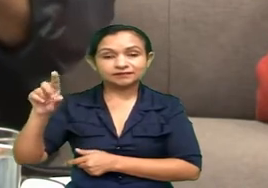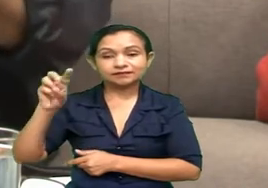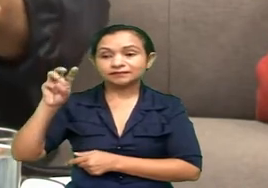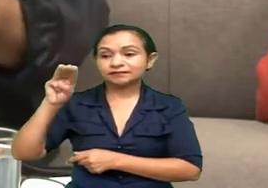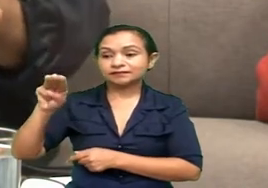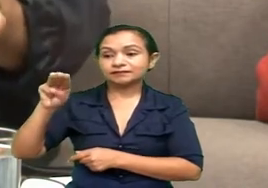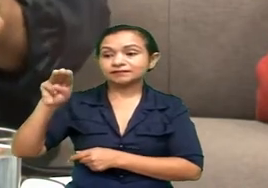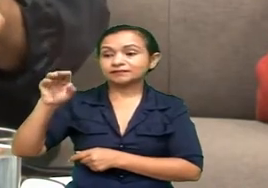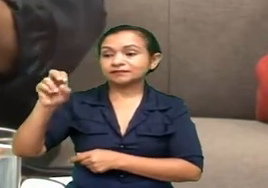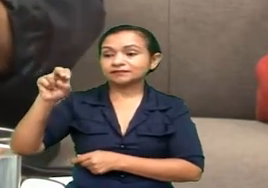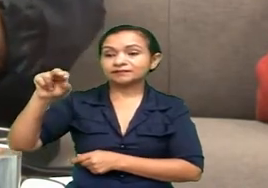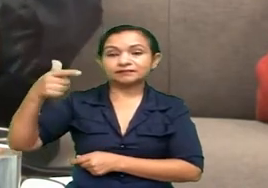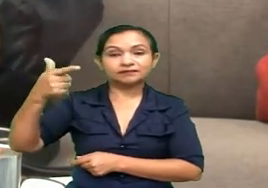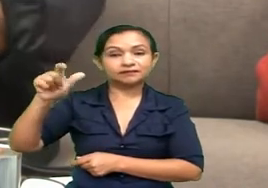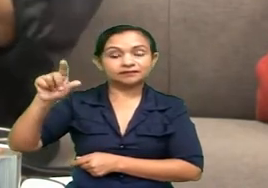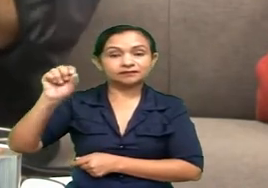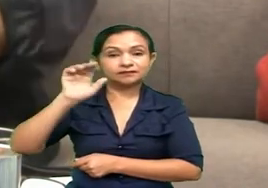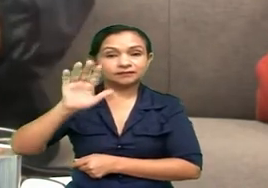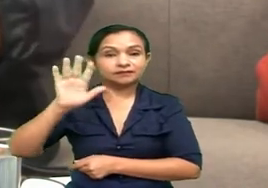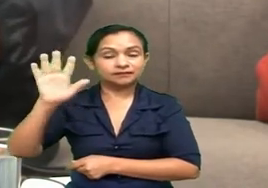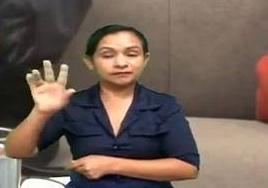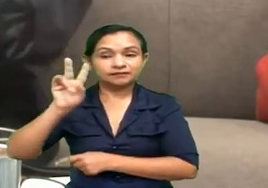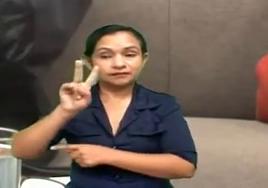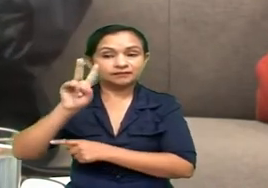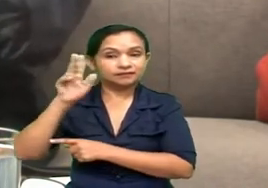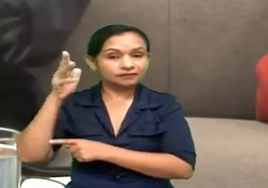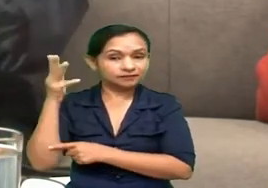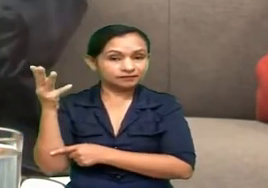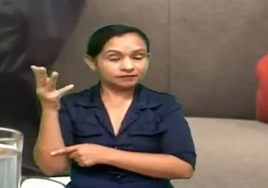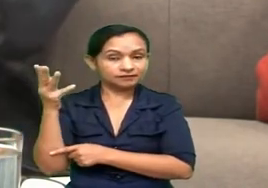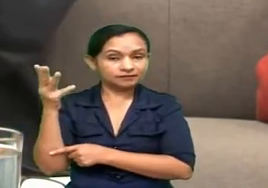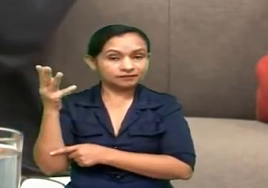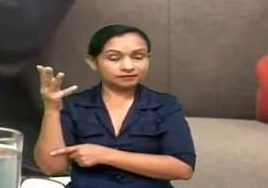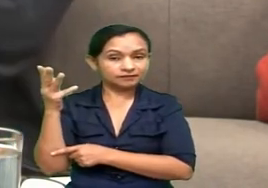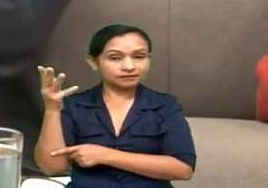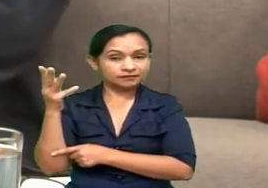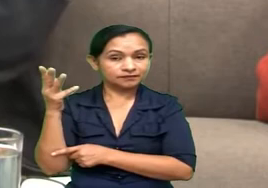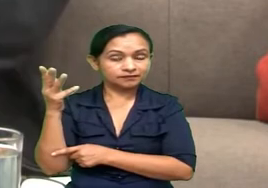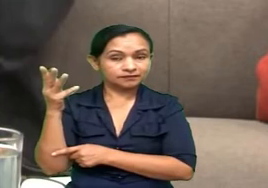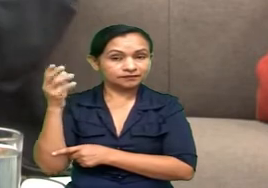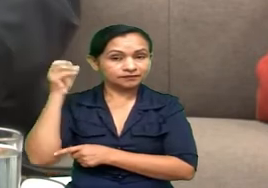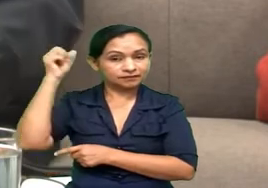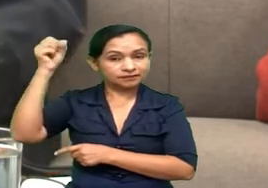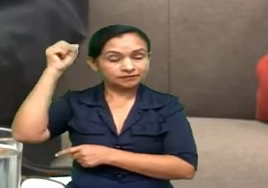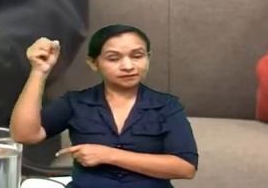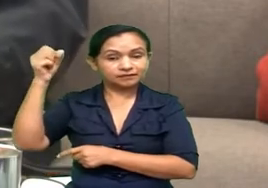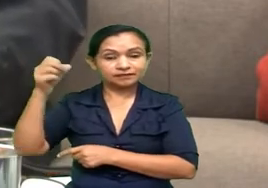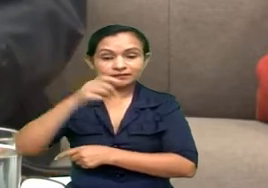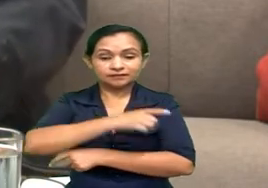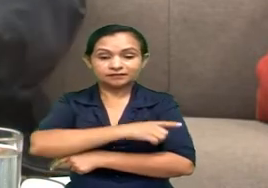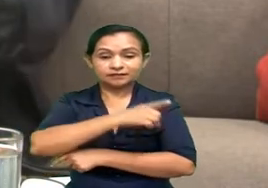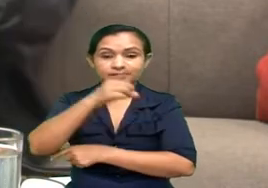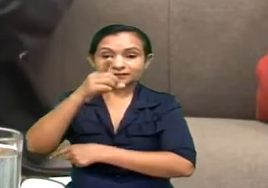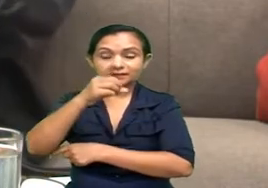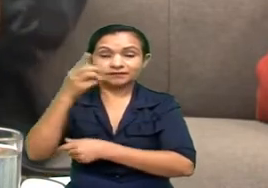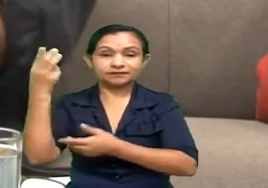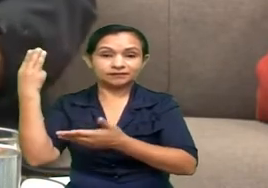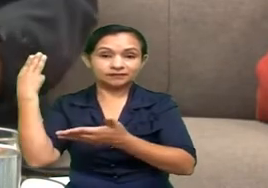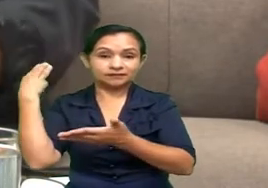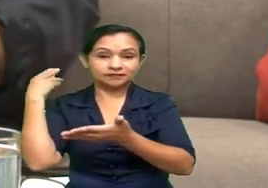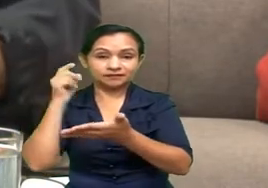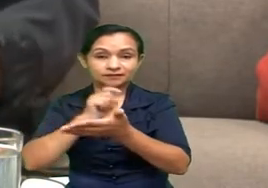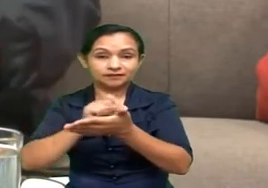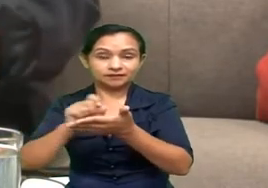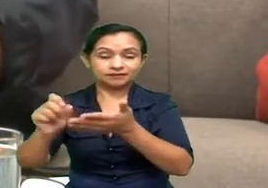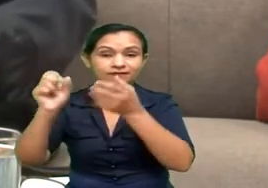en 55, el 29 de junio, que es el Día del Maestro en Nicaragua, porque